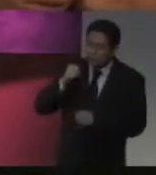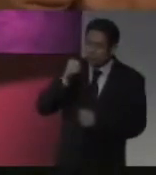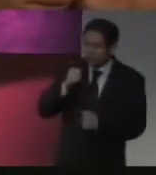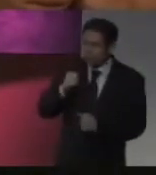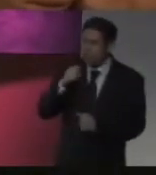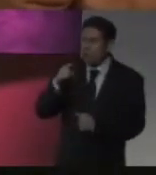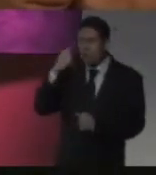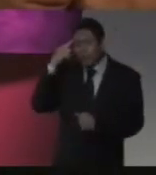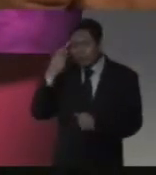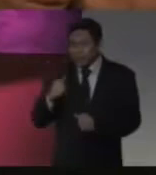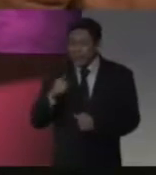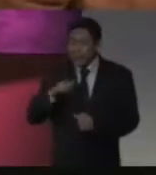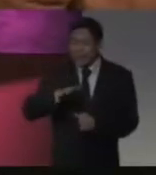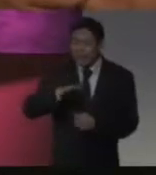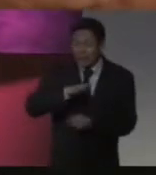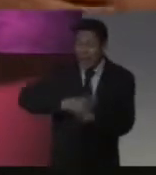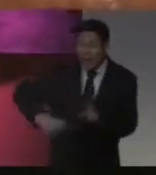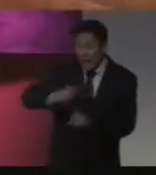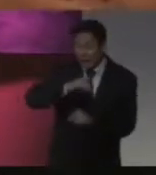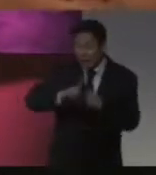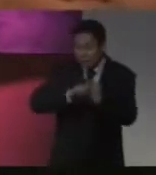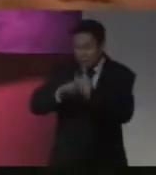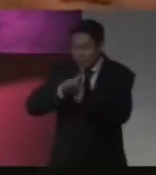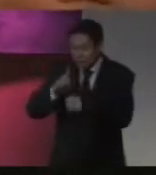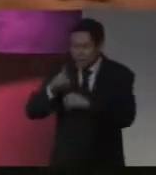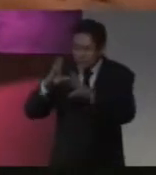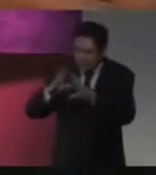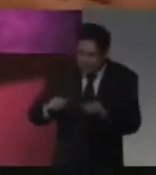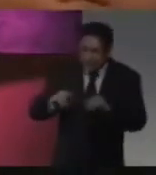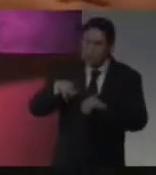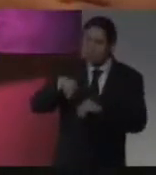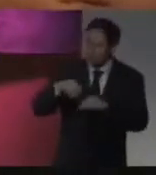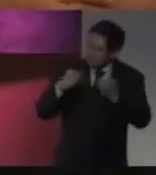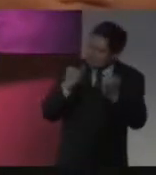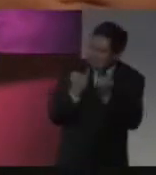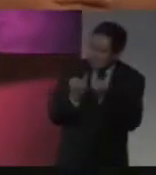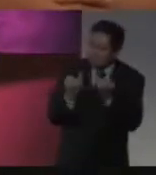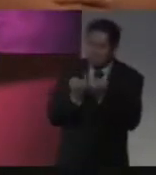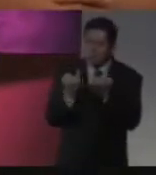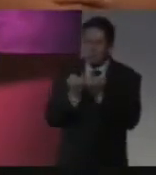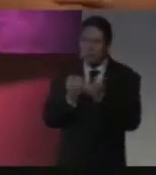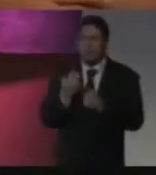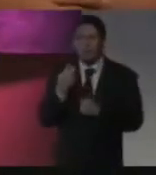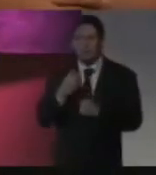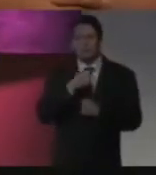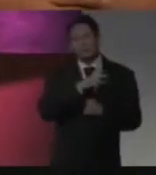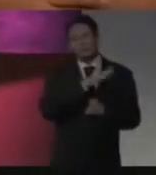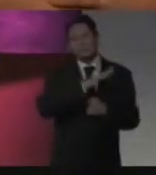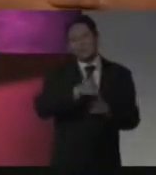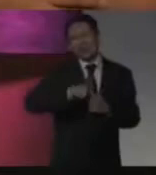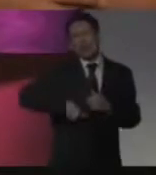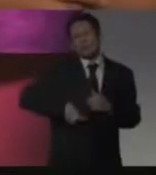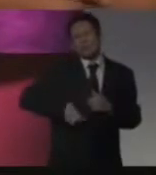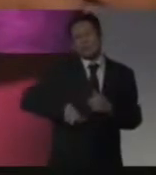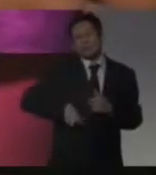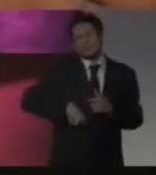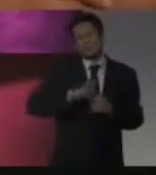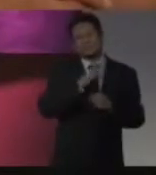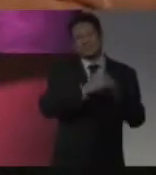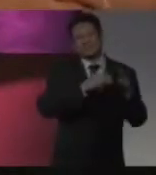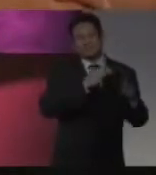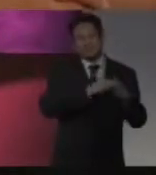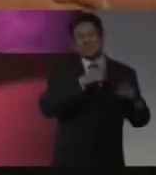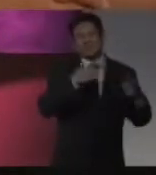contra de los problemas locales, sino también como un cuestionamiento al sistema global, ¿verdad?, que